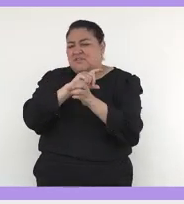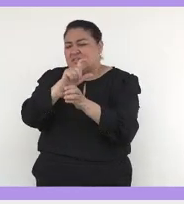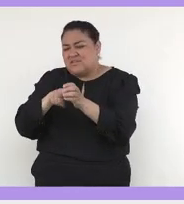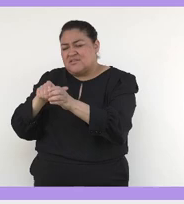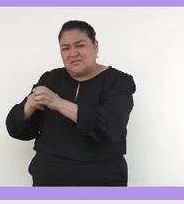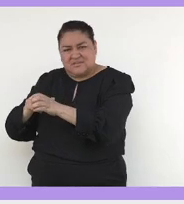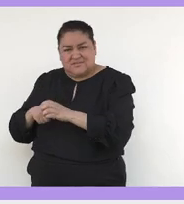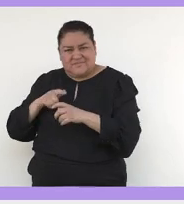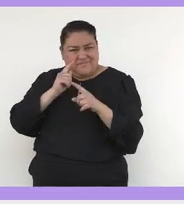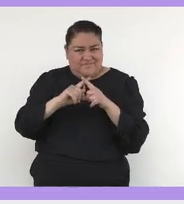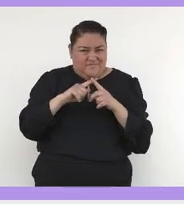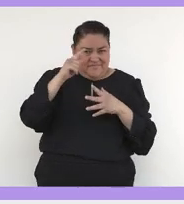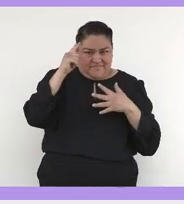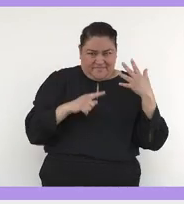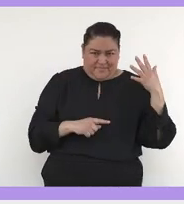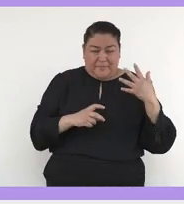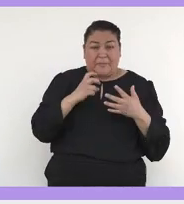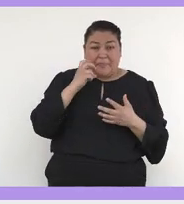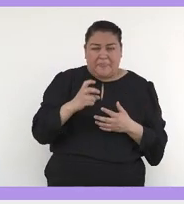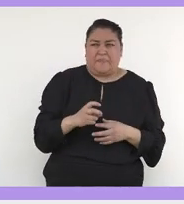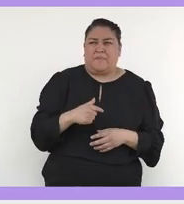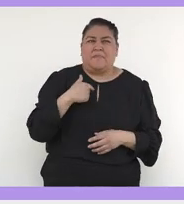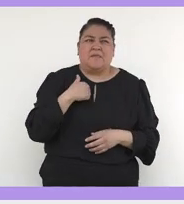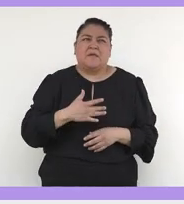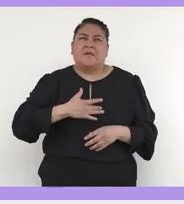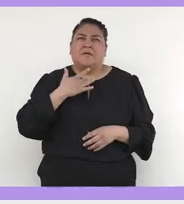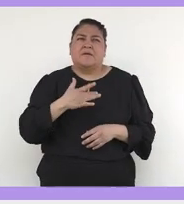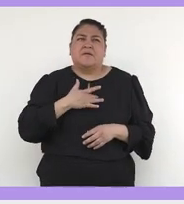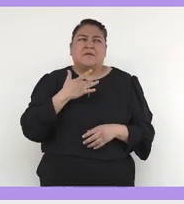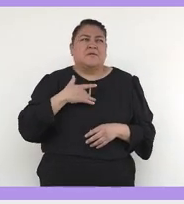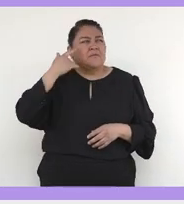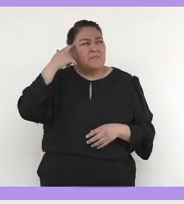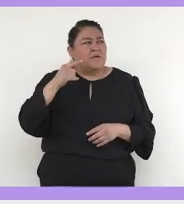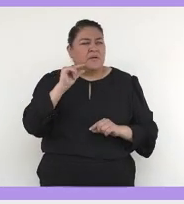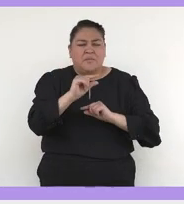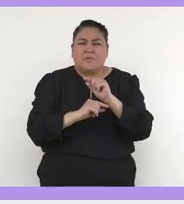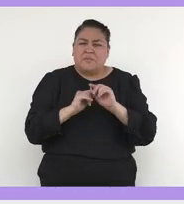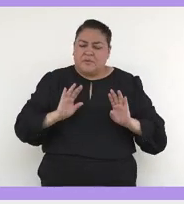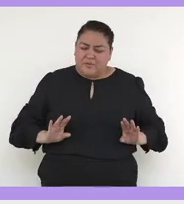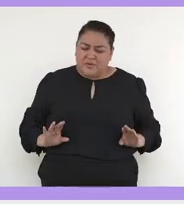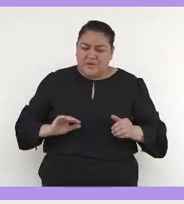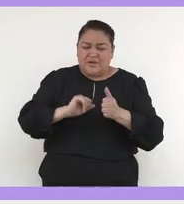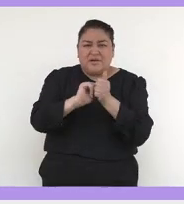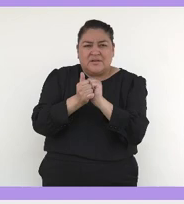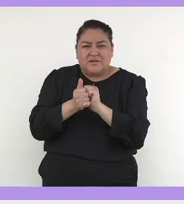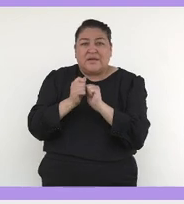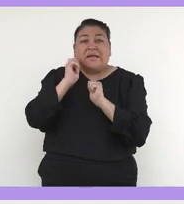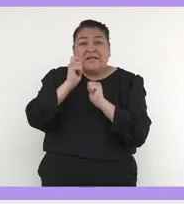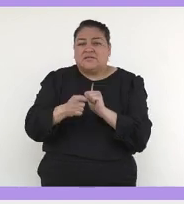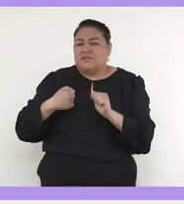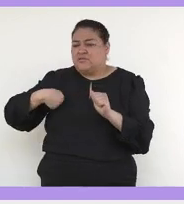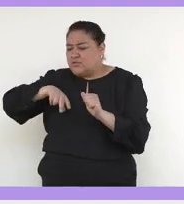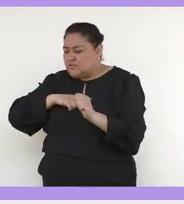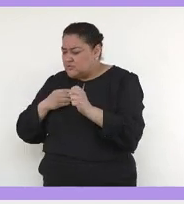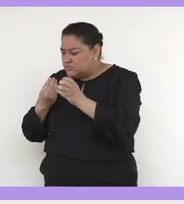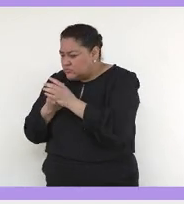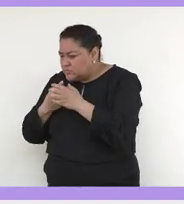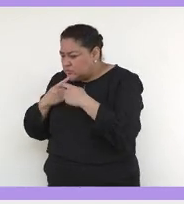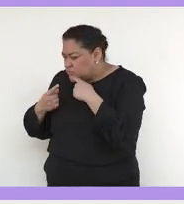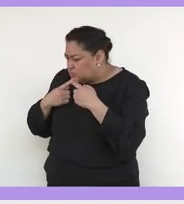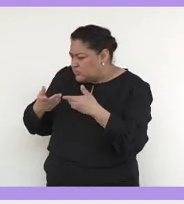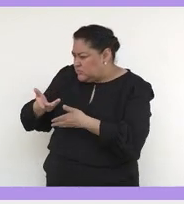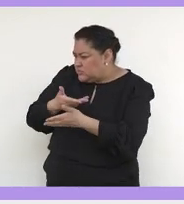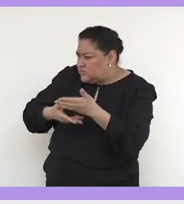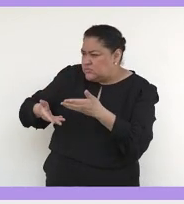sí lo que se hace Exacto lo que se hace para realmente generar cambio Es que tenemos un montón de reuniones privadas donde se agendan